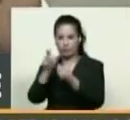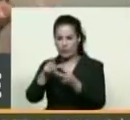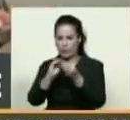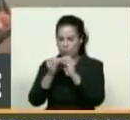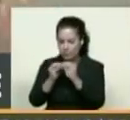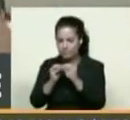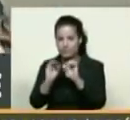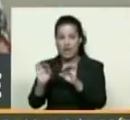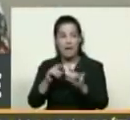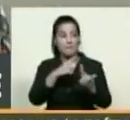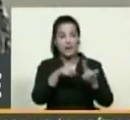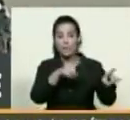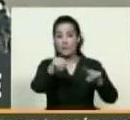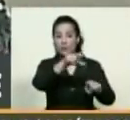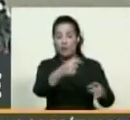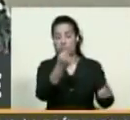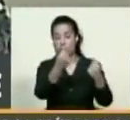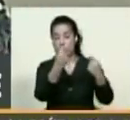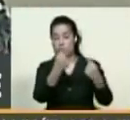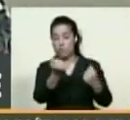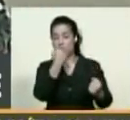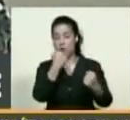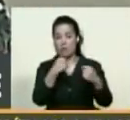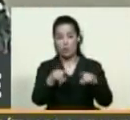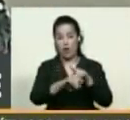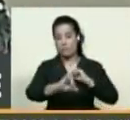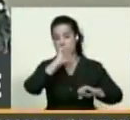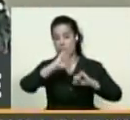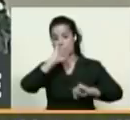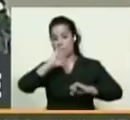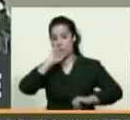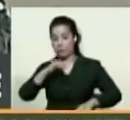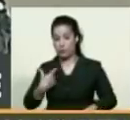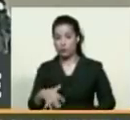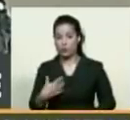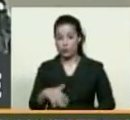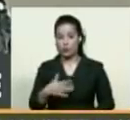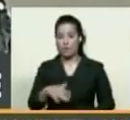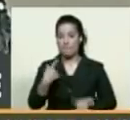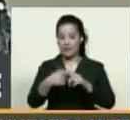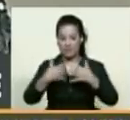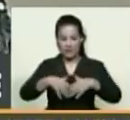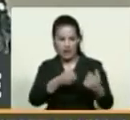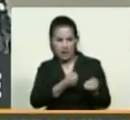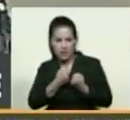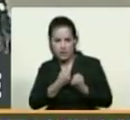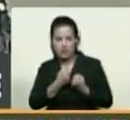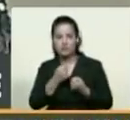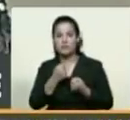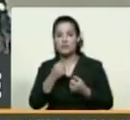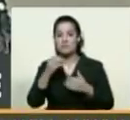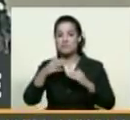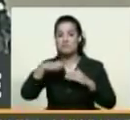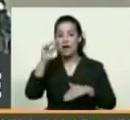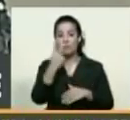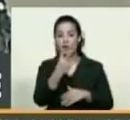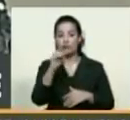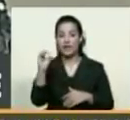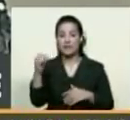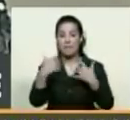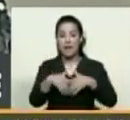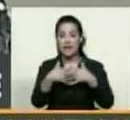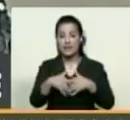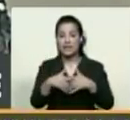Fueron agredidos también las electoras y los electores, el material electoral. Más de 200 máquinas